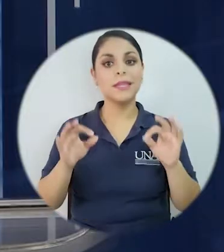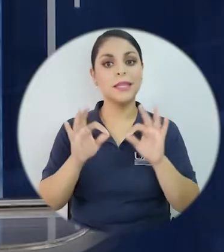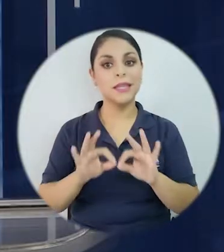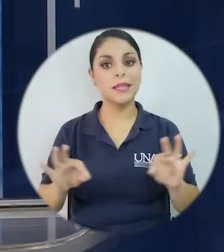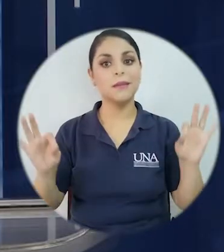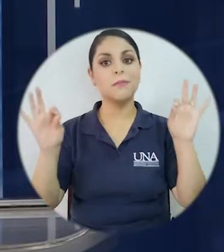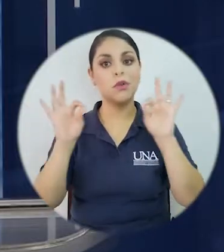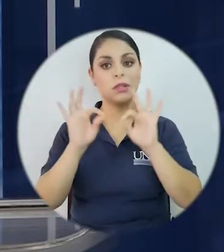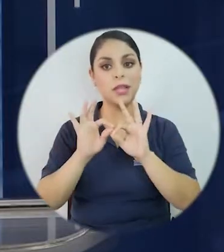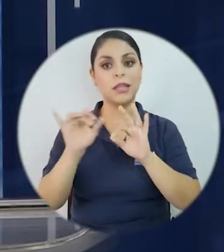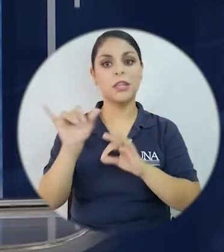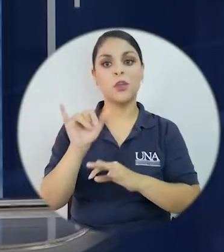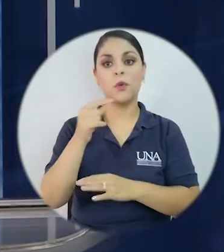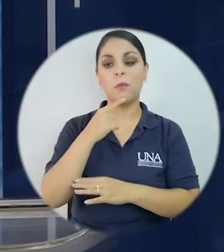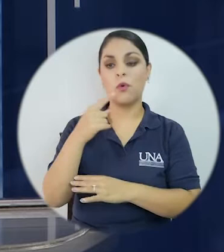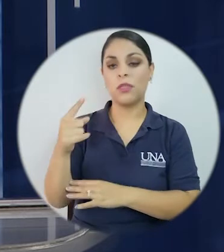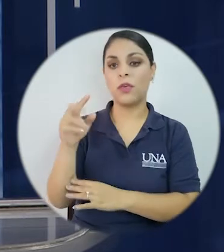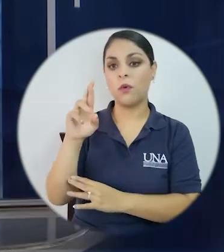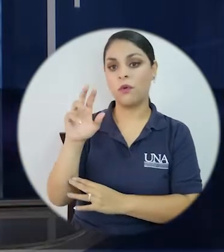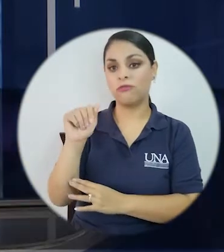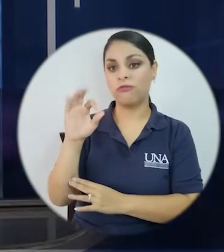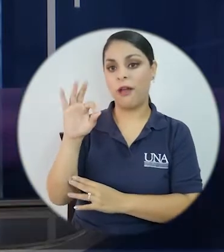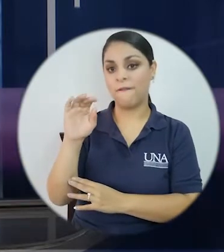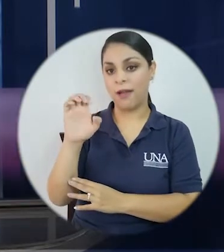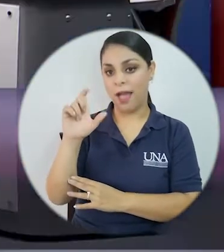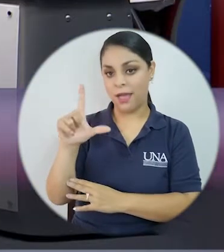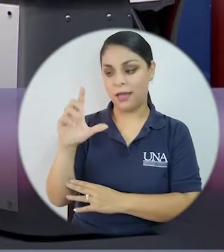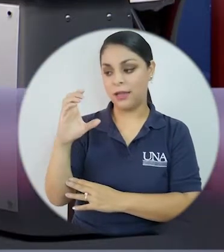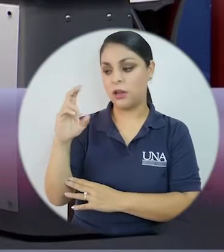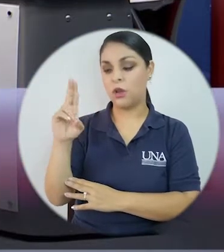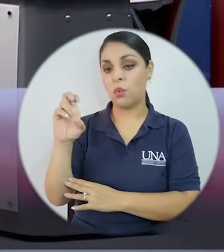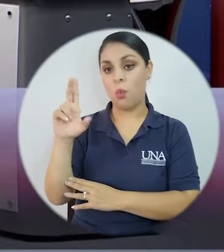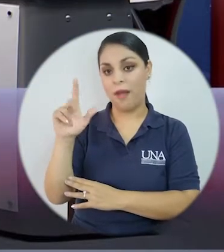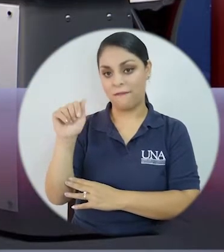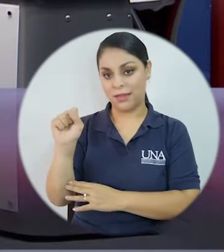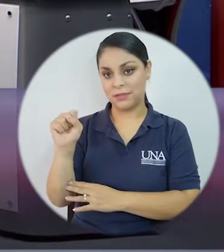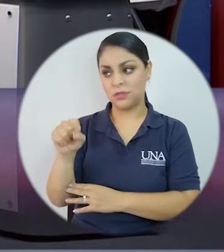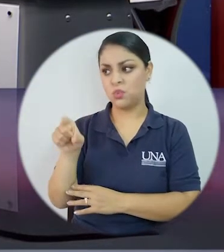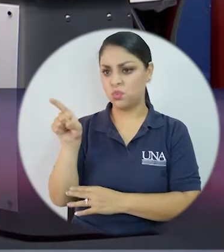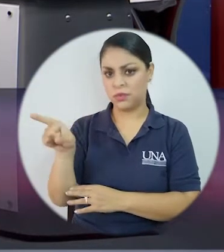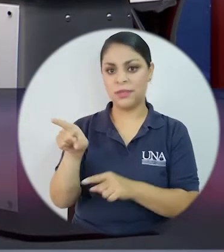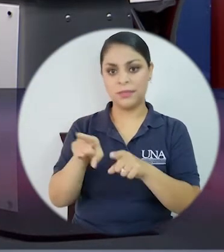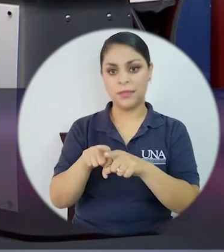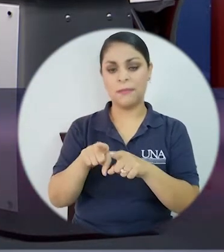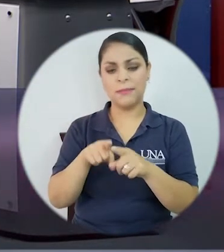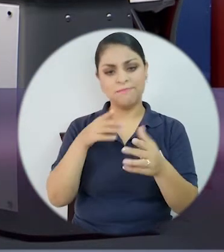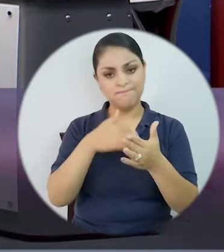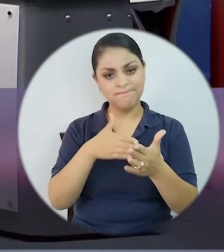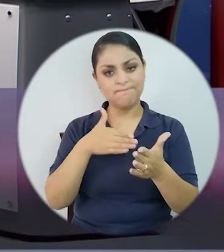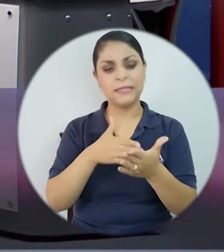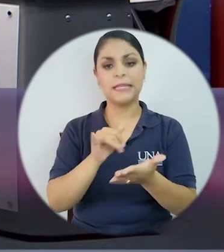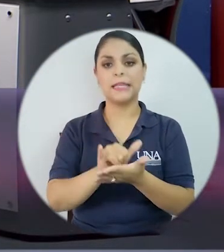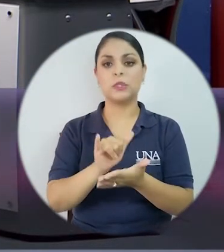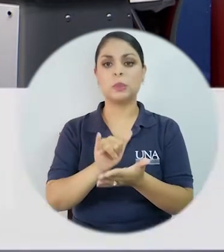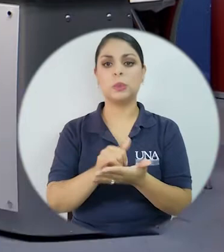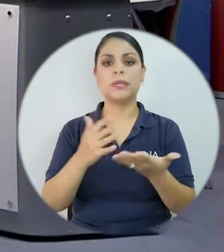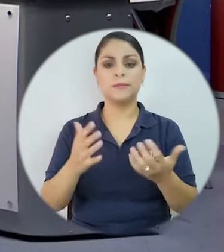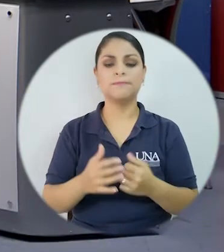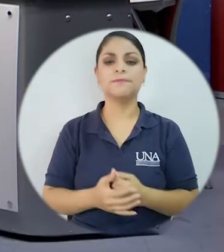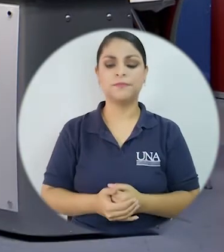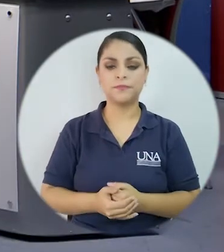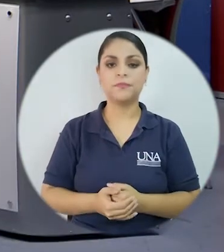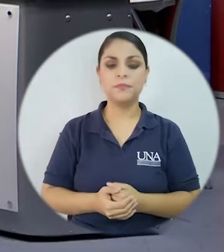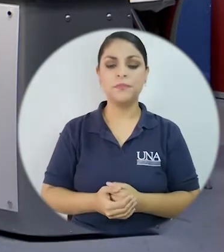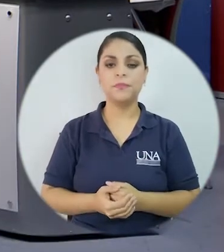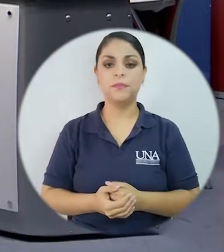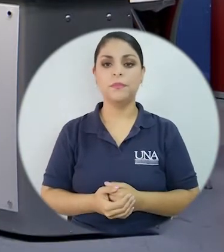Qué importante, como mencionaba don Rafael Cuevas, y usted también ha insistido en eso, que al